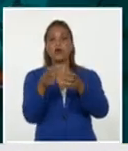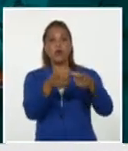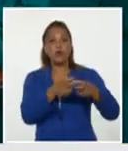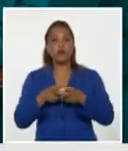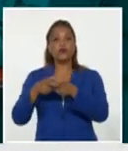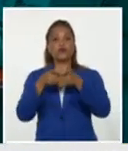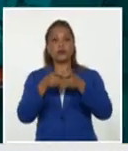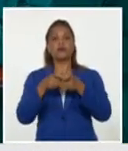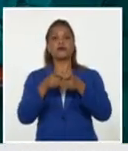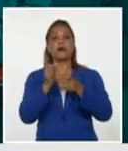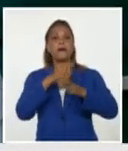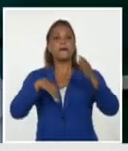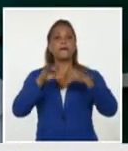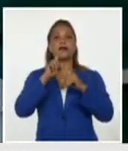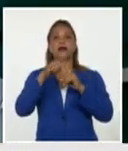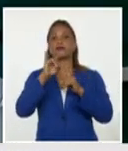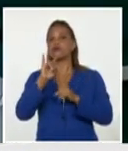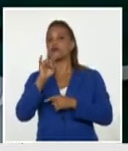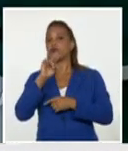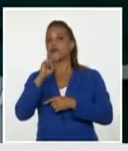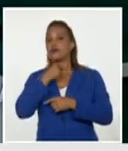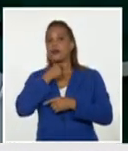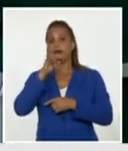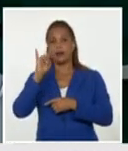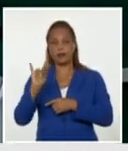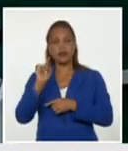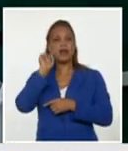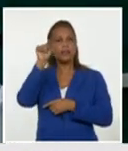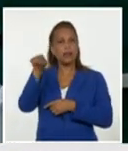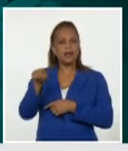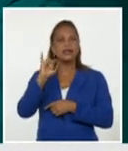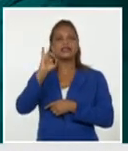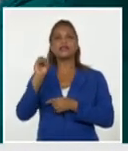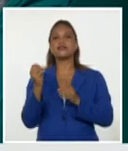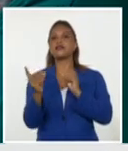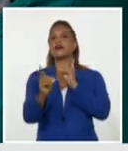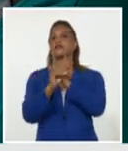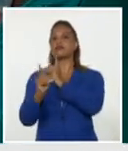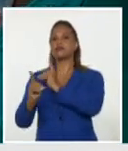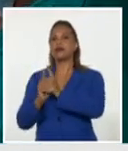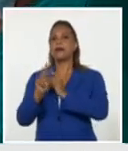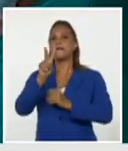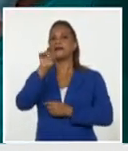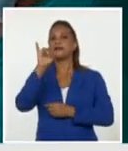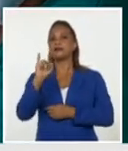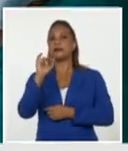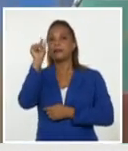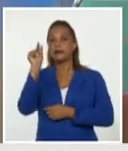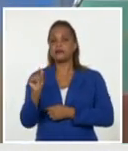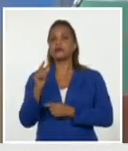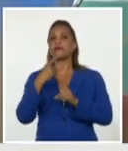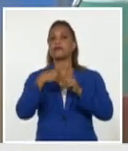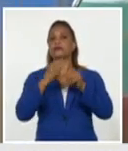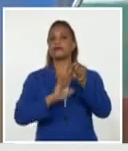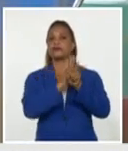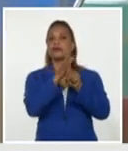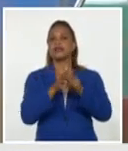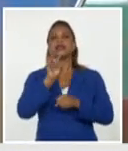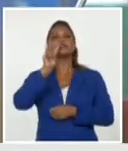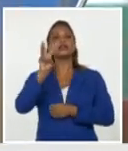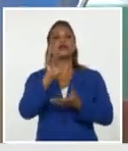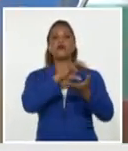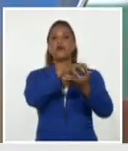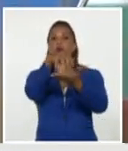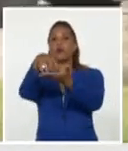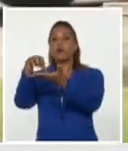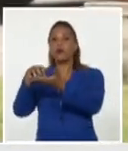mantiene en vigilancia epidemiológica a más de 60 contactos, 22 pacientes activos con la enfermedad y 3 controles de focos derivados